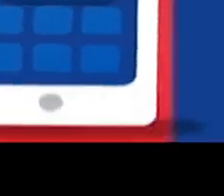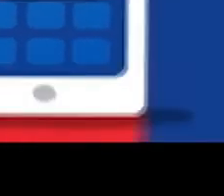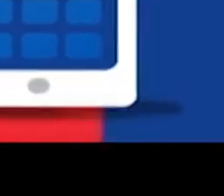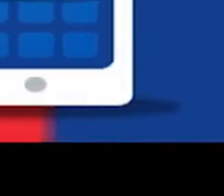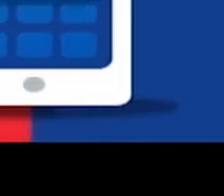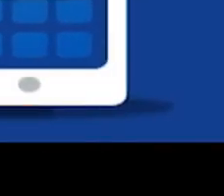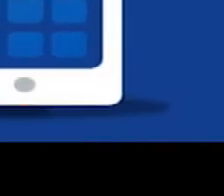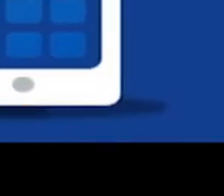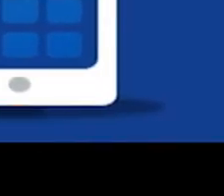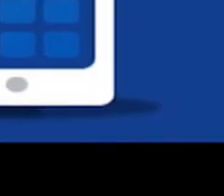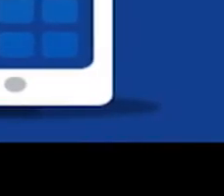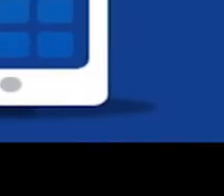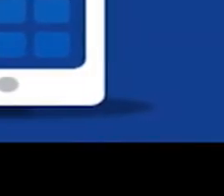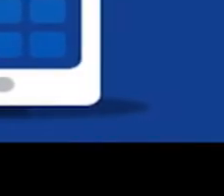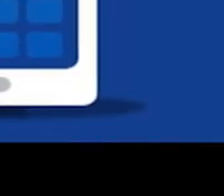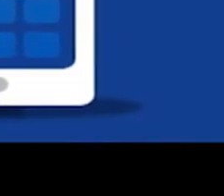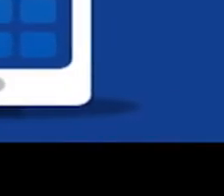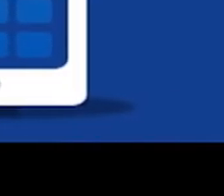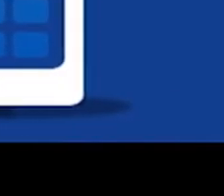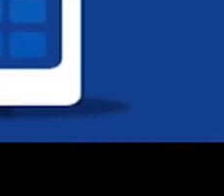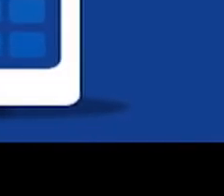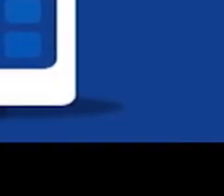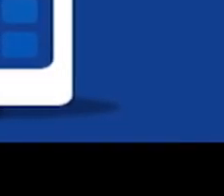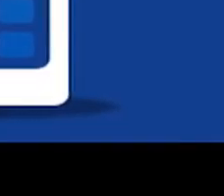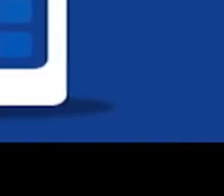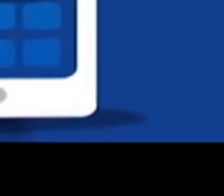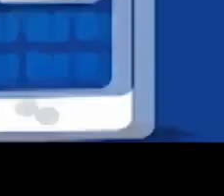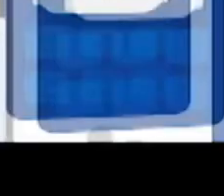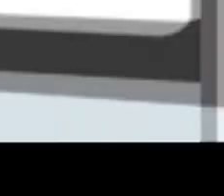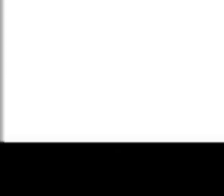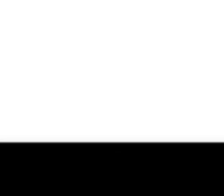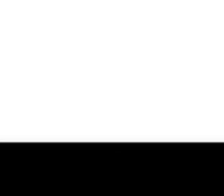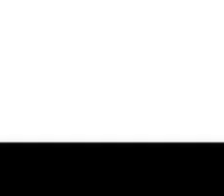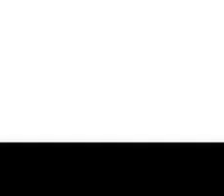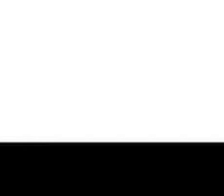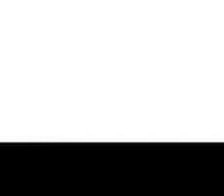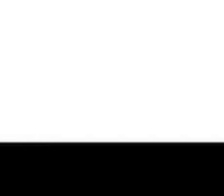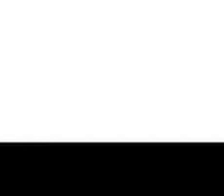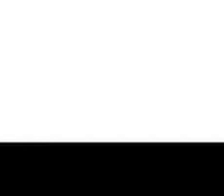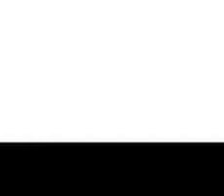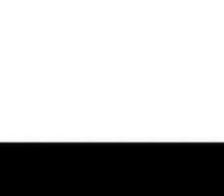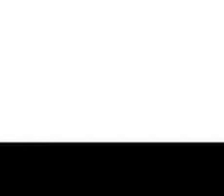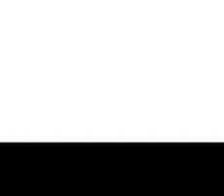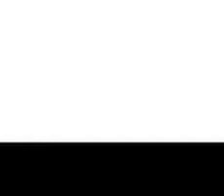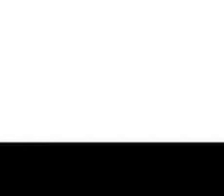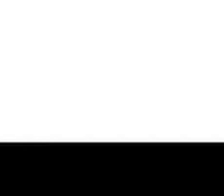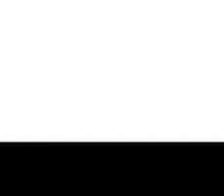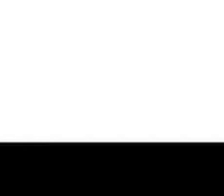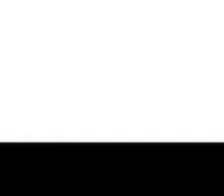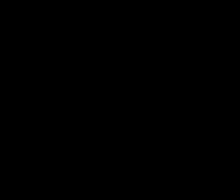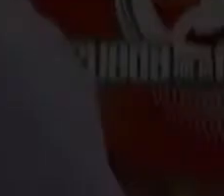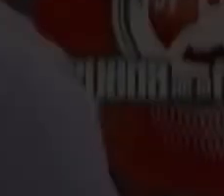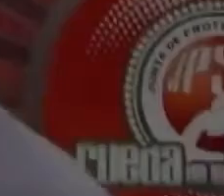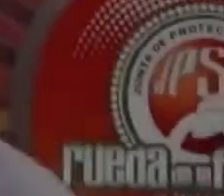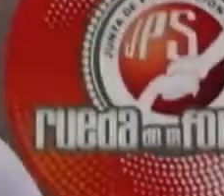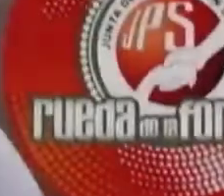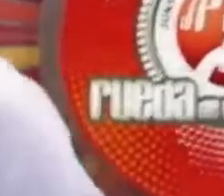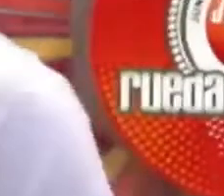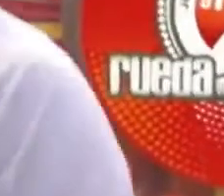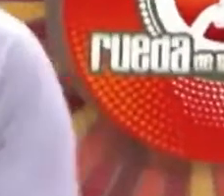aplicación BCR Móvil y utilice ya sus sobres electrónicos. Somos el Banco de Costa Rica.